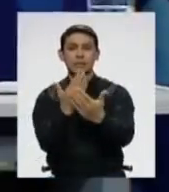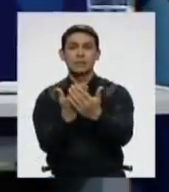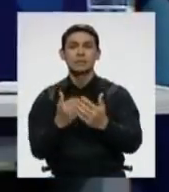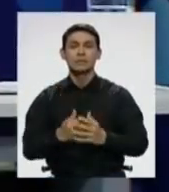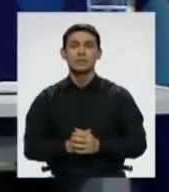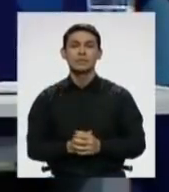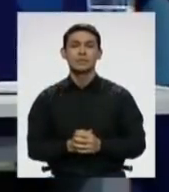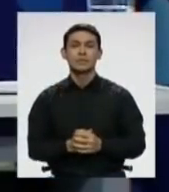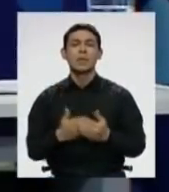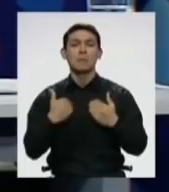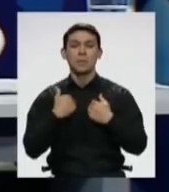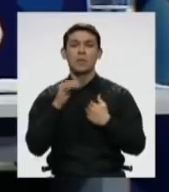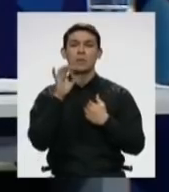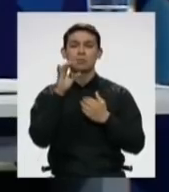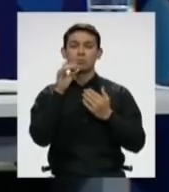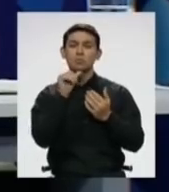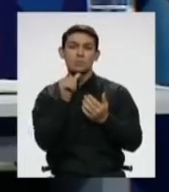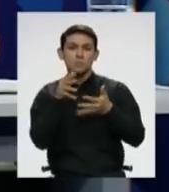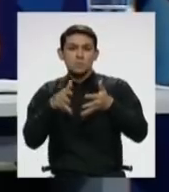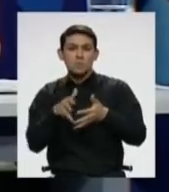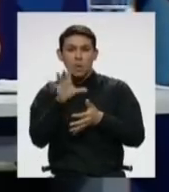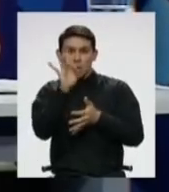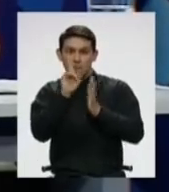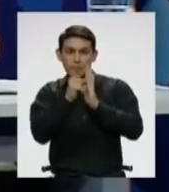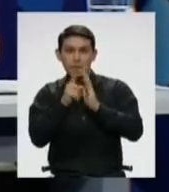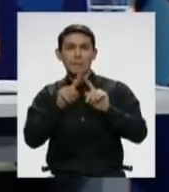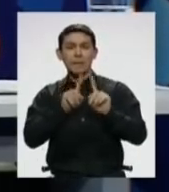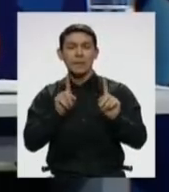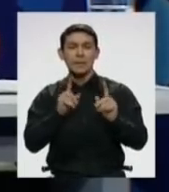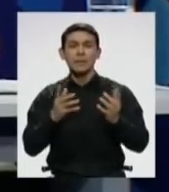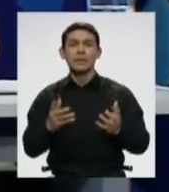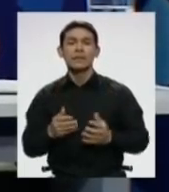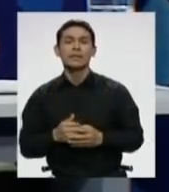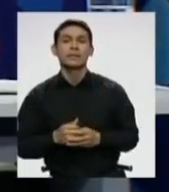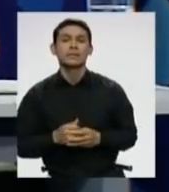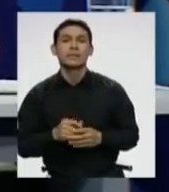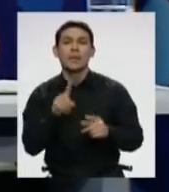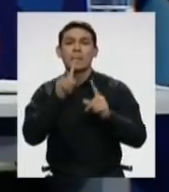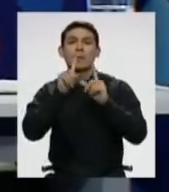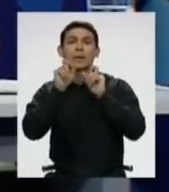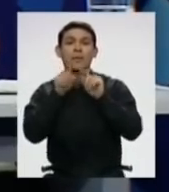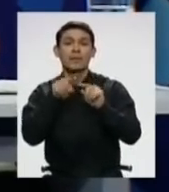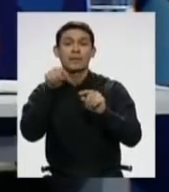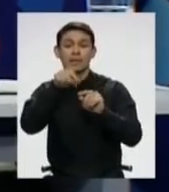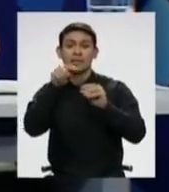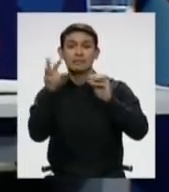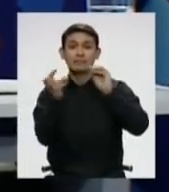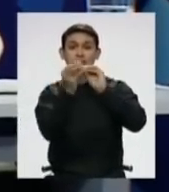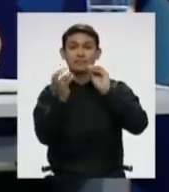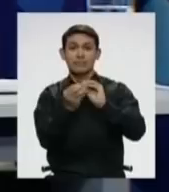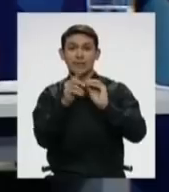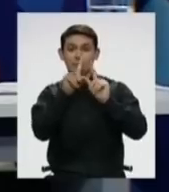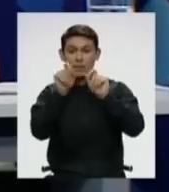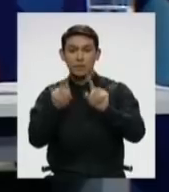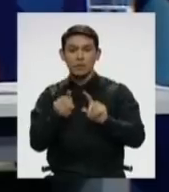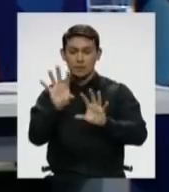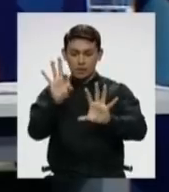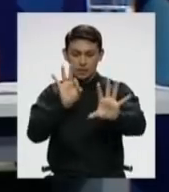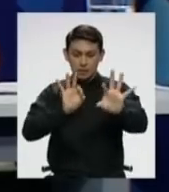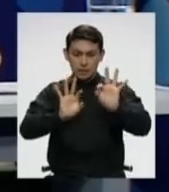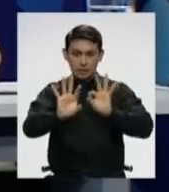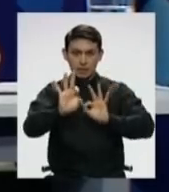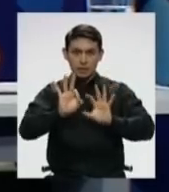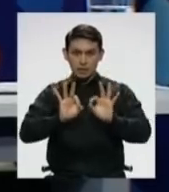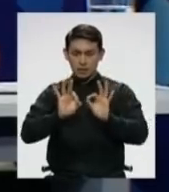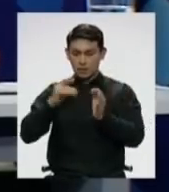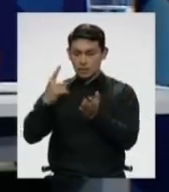Bien, restaban 8 segundos. Bueno, creo que es importante precisar algo antes de la pregunta. Exactamente. Las preguntas que se están formulando han sido elegidas por el